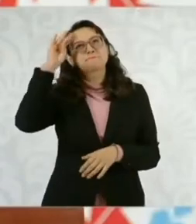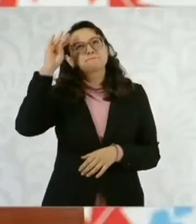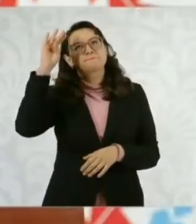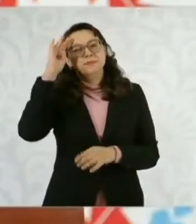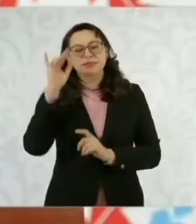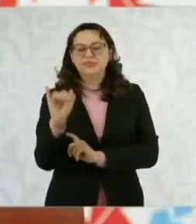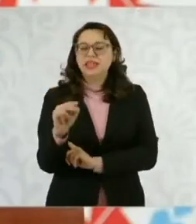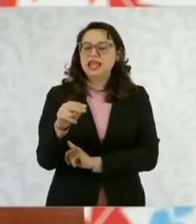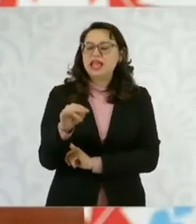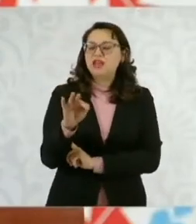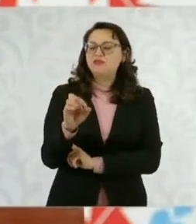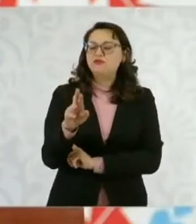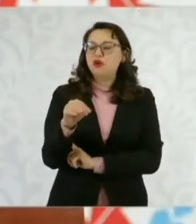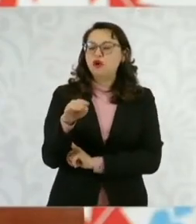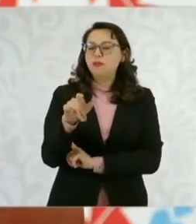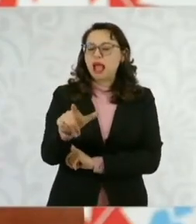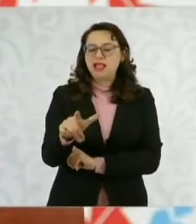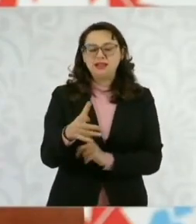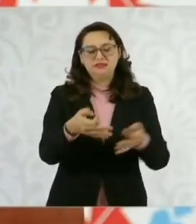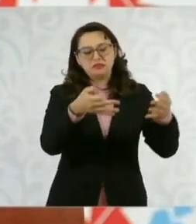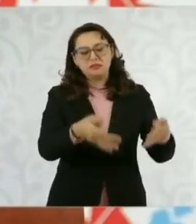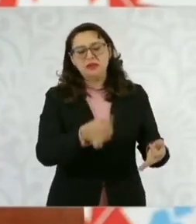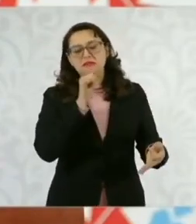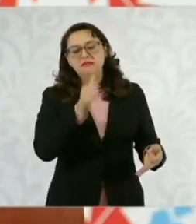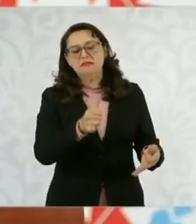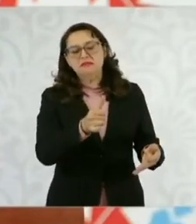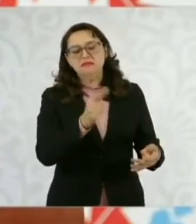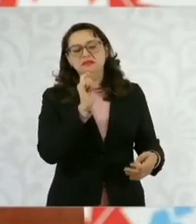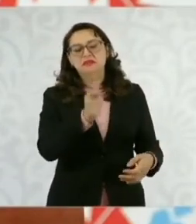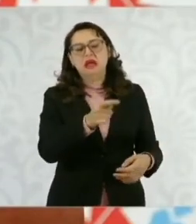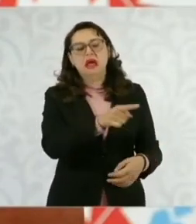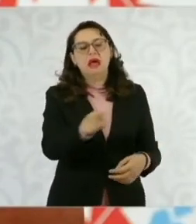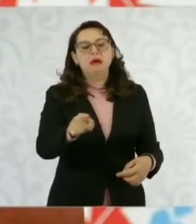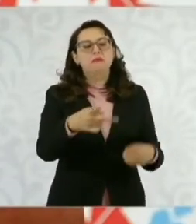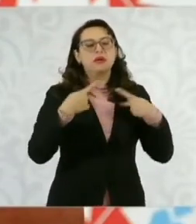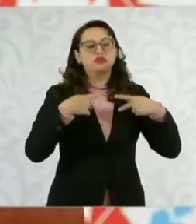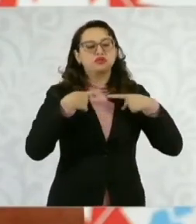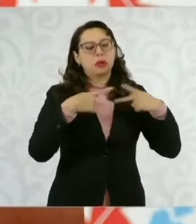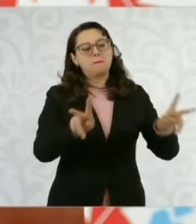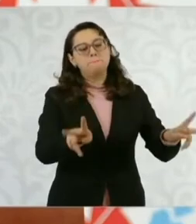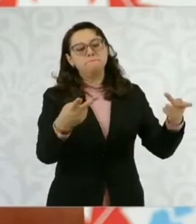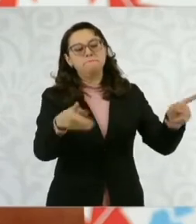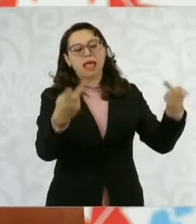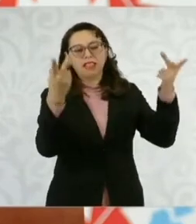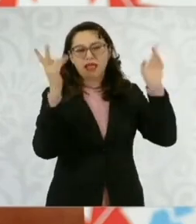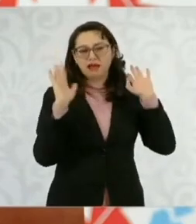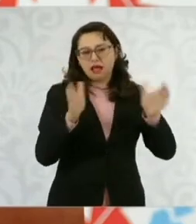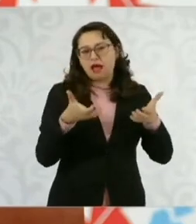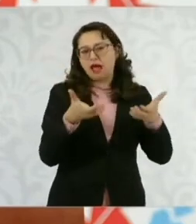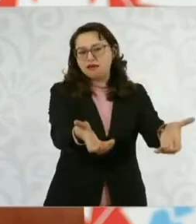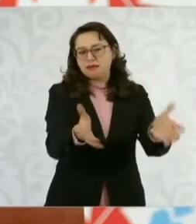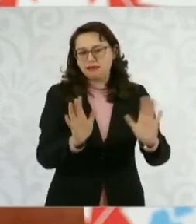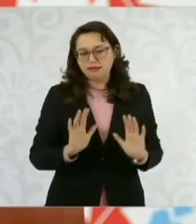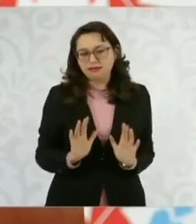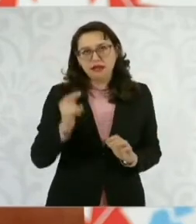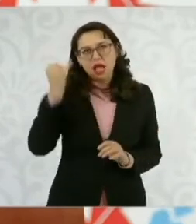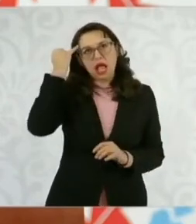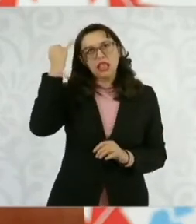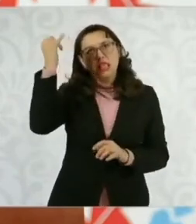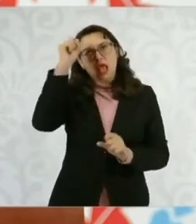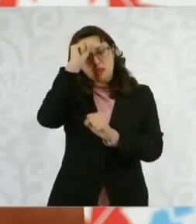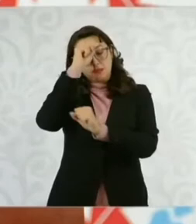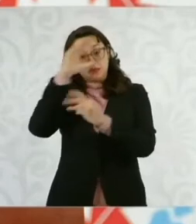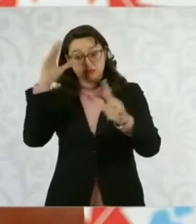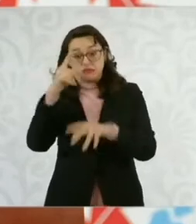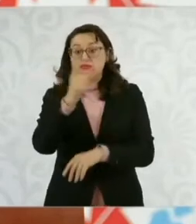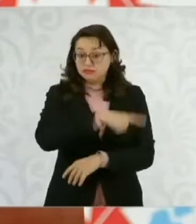personas que venden en vía pública, por ejemplo, que a lo mejor no tienen un espacio y que pagan